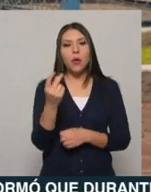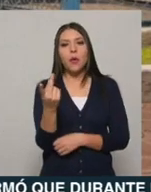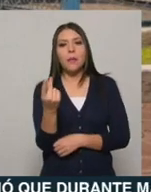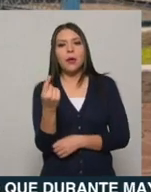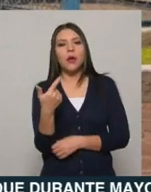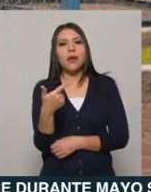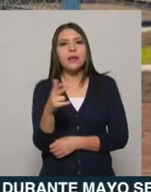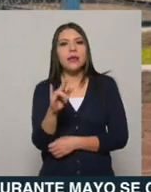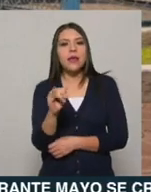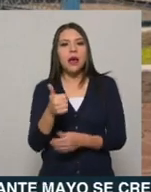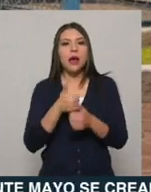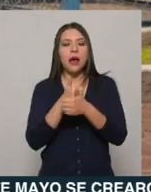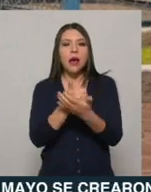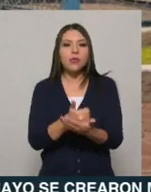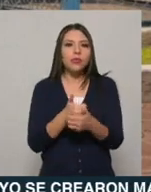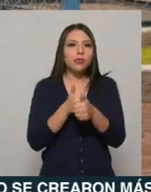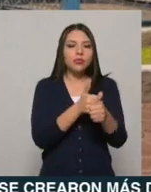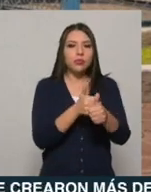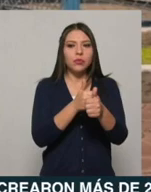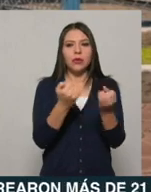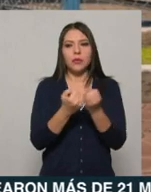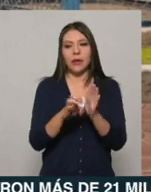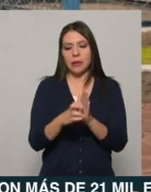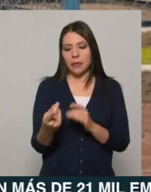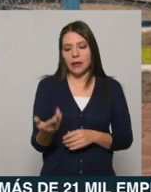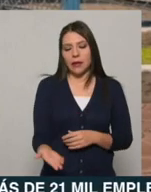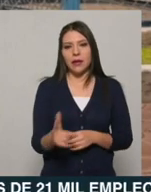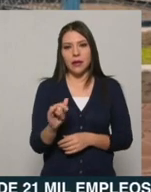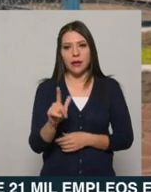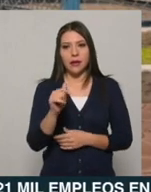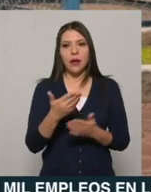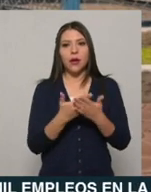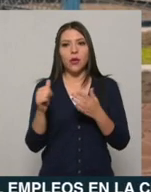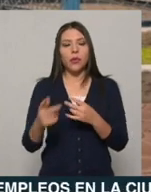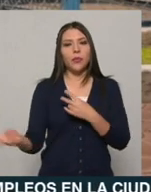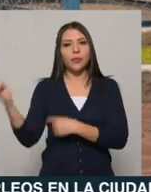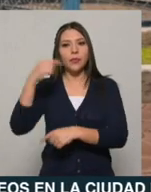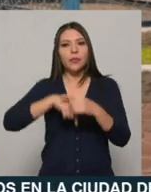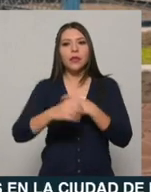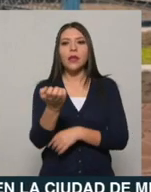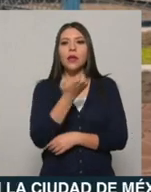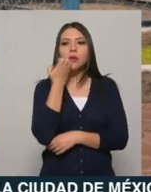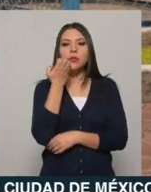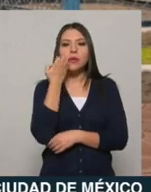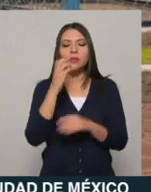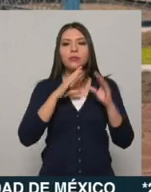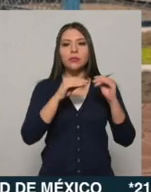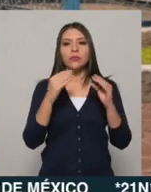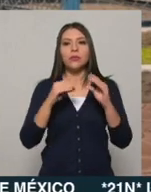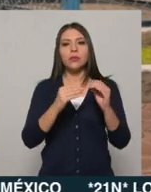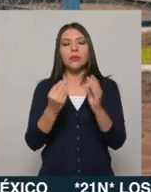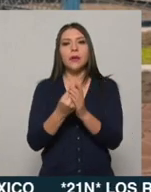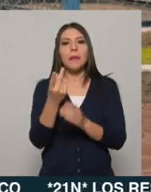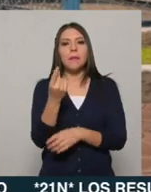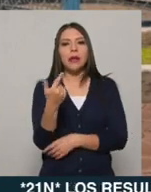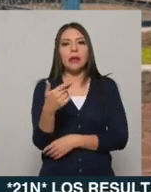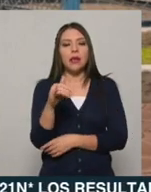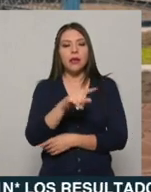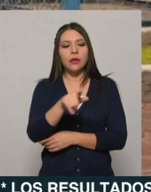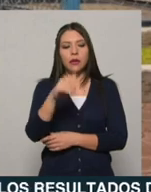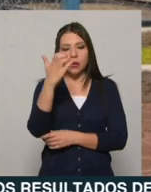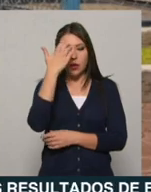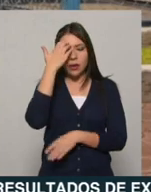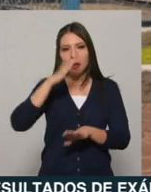Lila. Debido a esta razón, el día de hoy nos lanzamos a la Escuela para Entrenamiento de Perros Guías, lugar en donde conoceremos un poquito